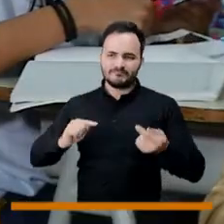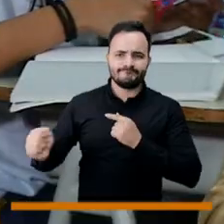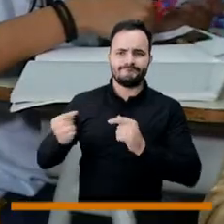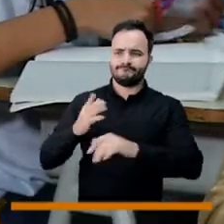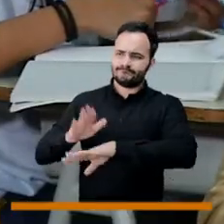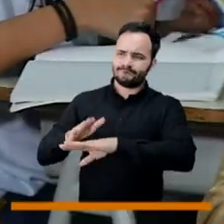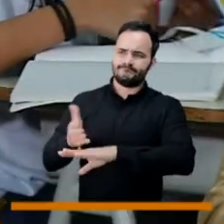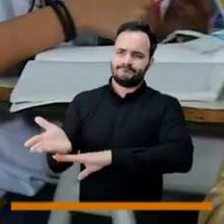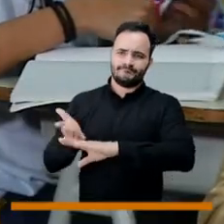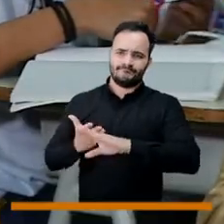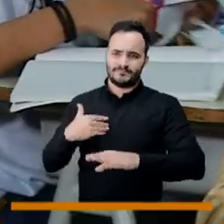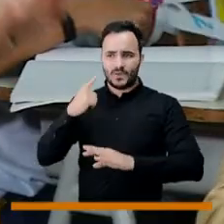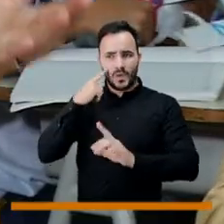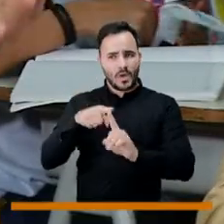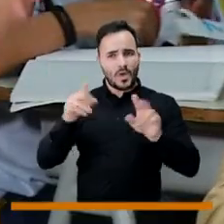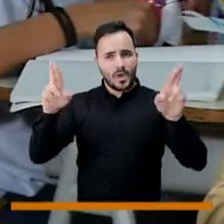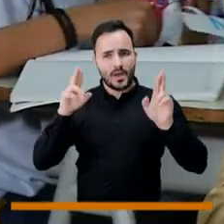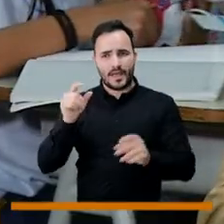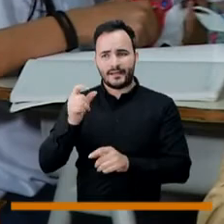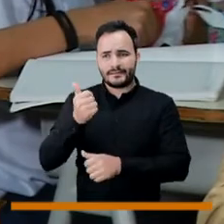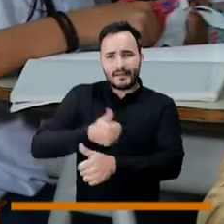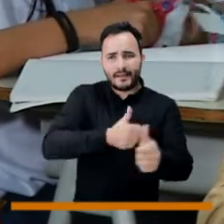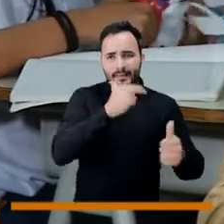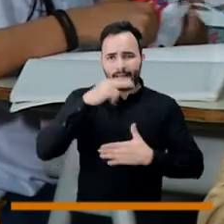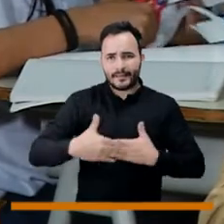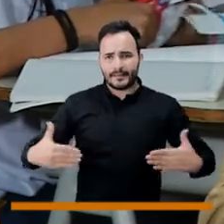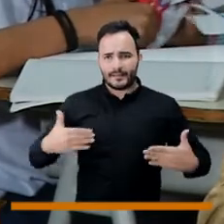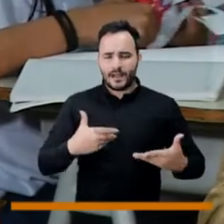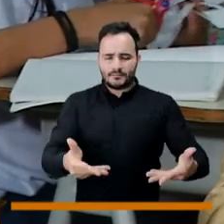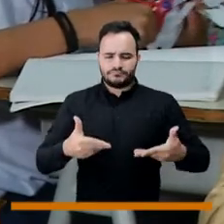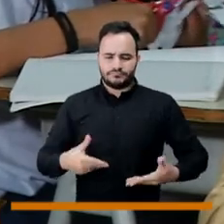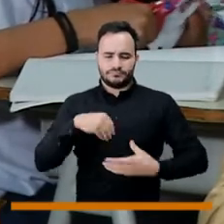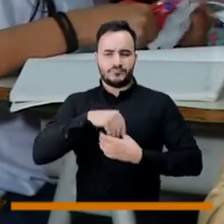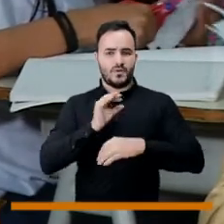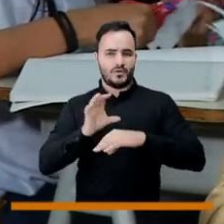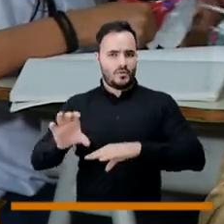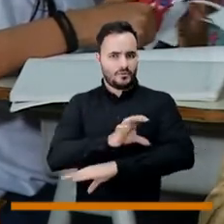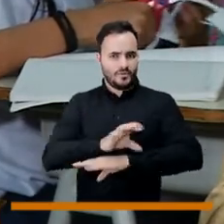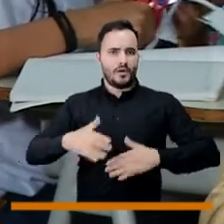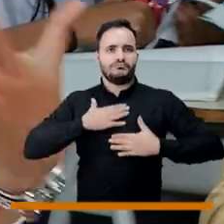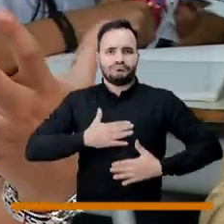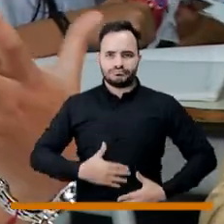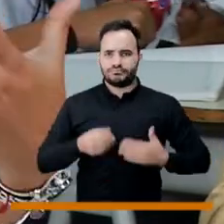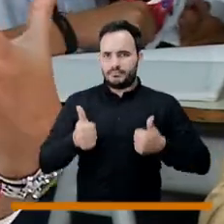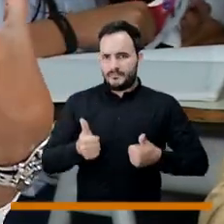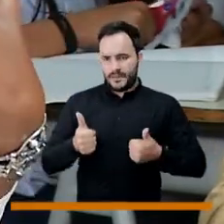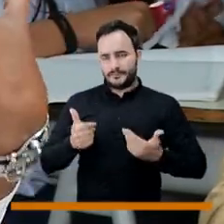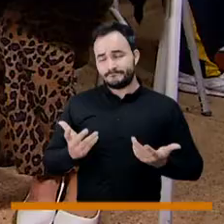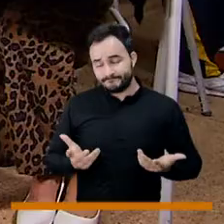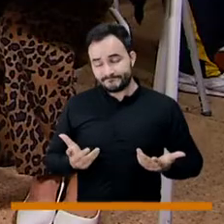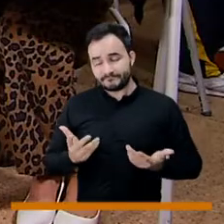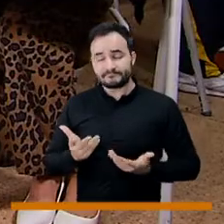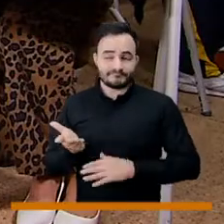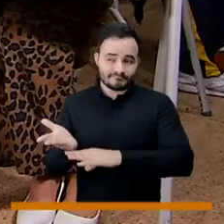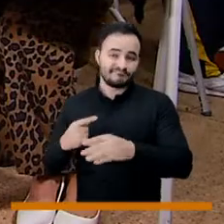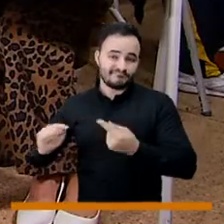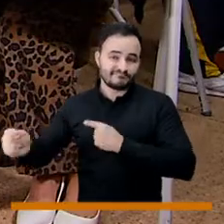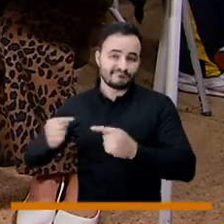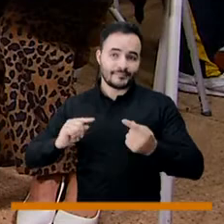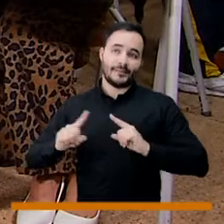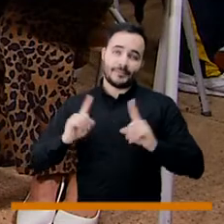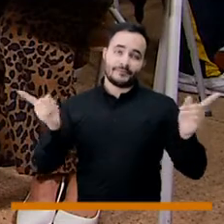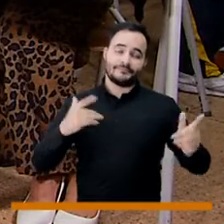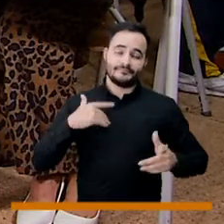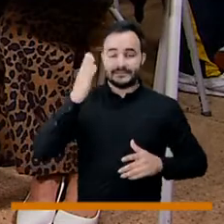de que cada niño pueda tener su computador dentro de la institución educativa que esto sea una realidad pero entendiendo también lo que pasa